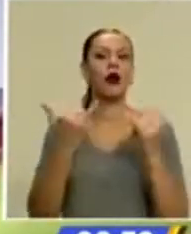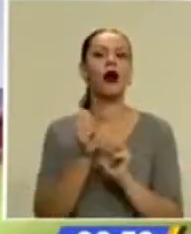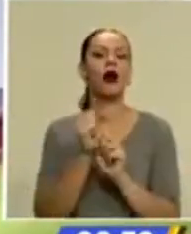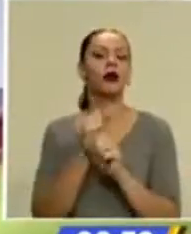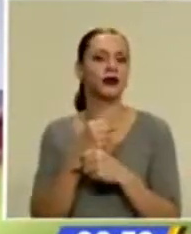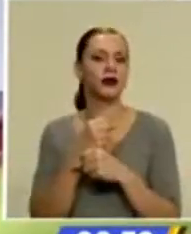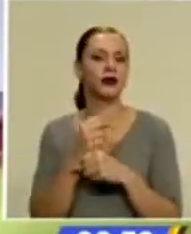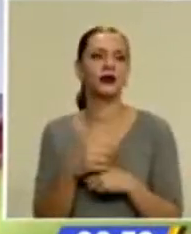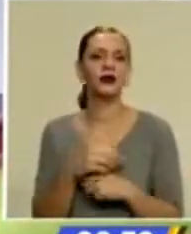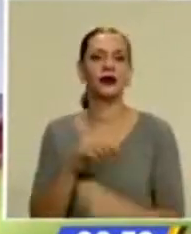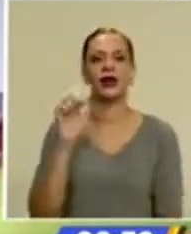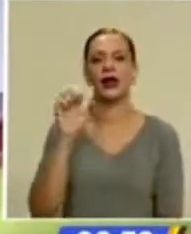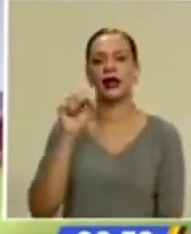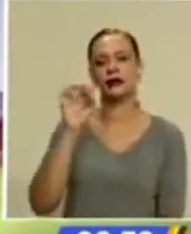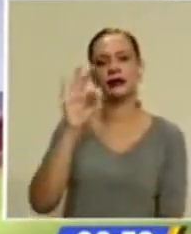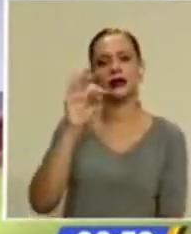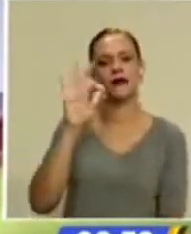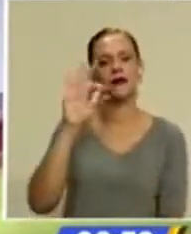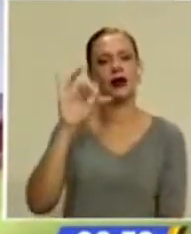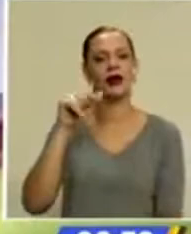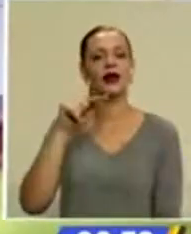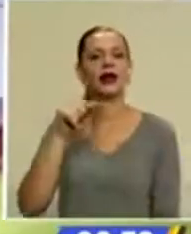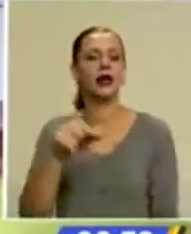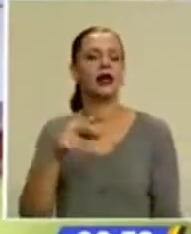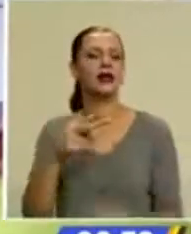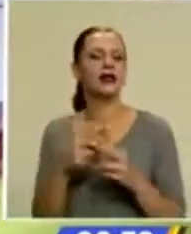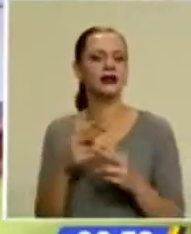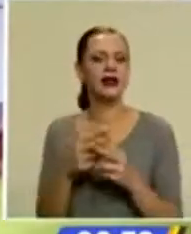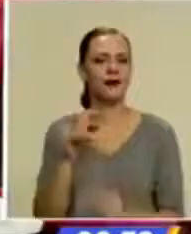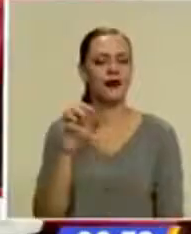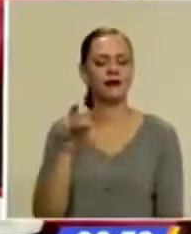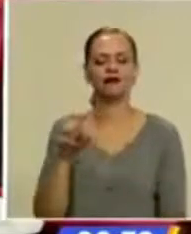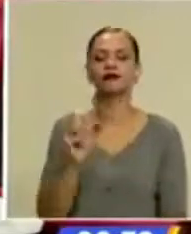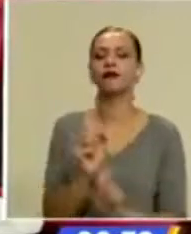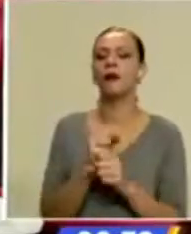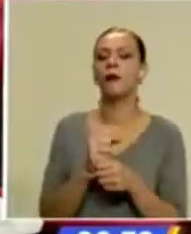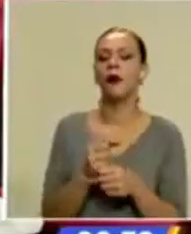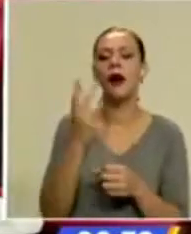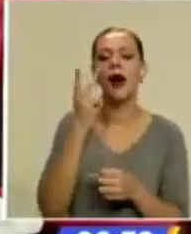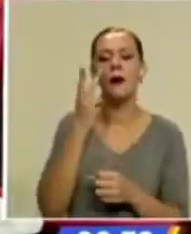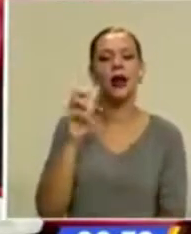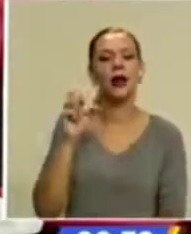a Stephanie. Ok. Esta es Stephanie. Y vamos a ver,